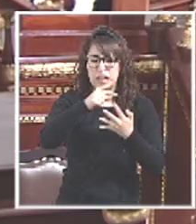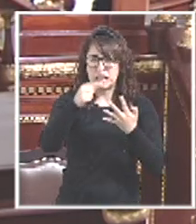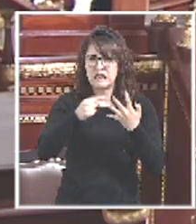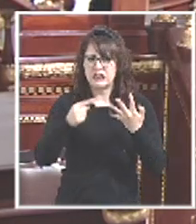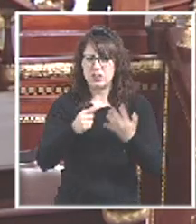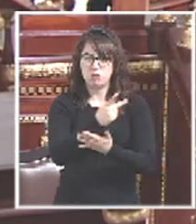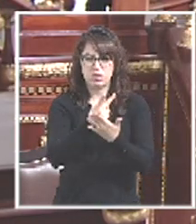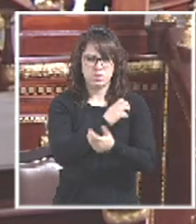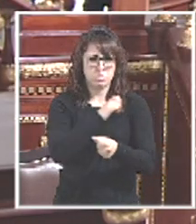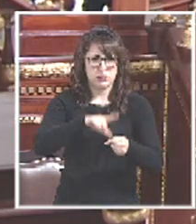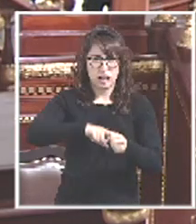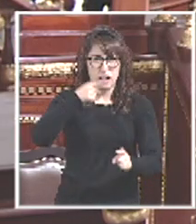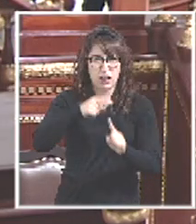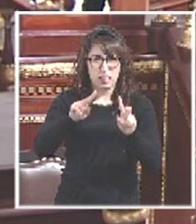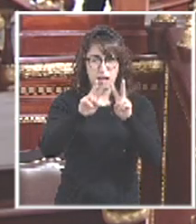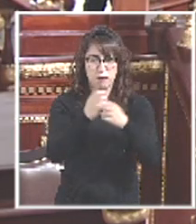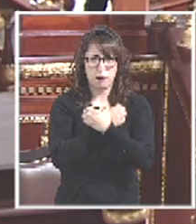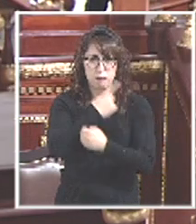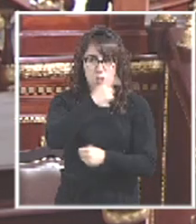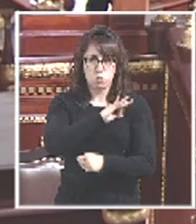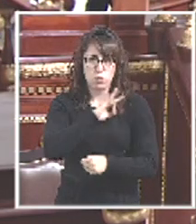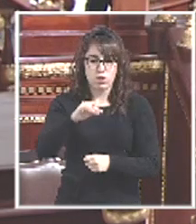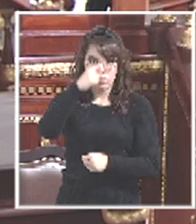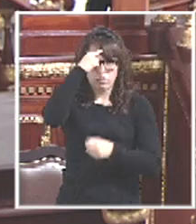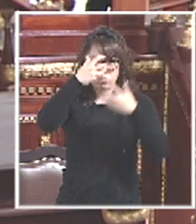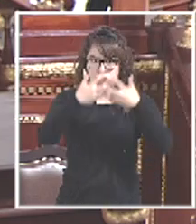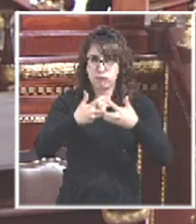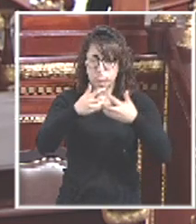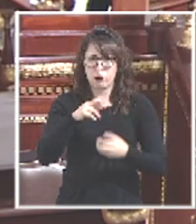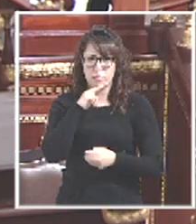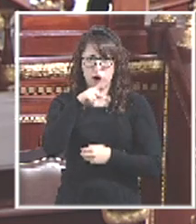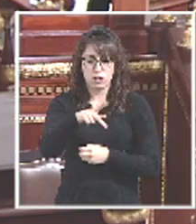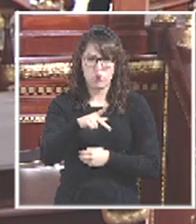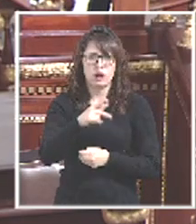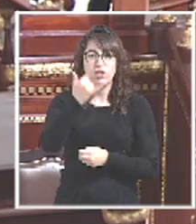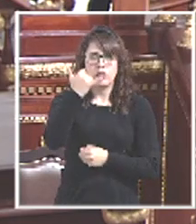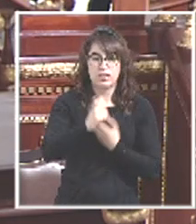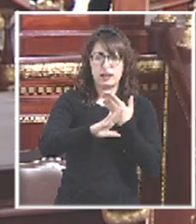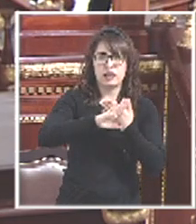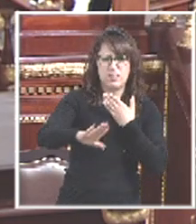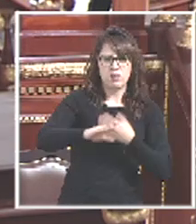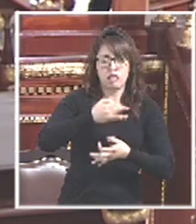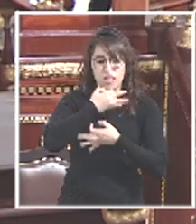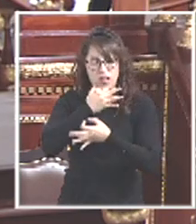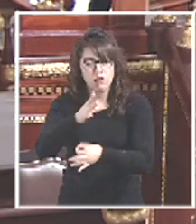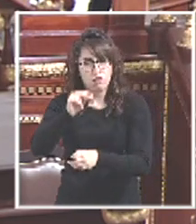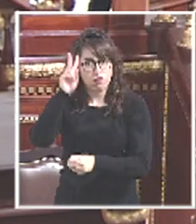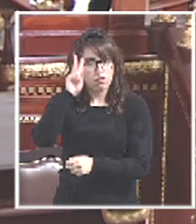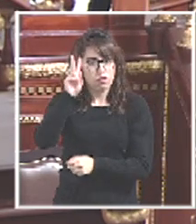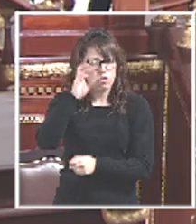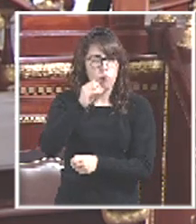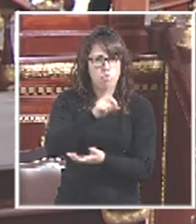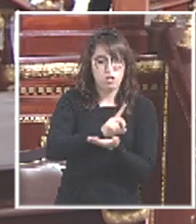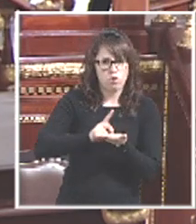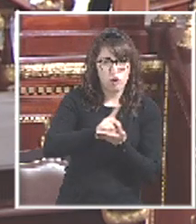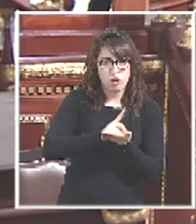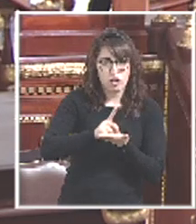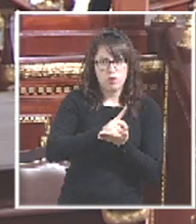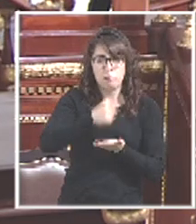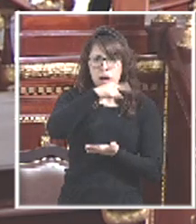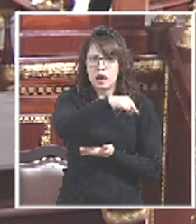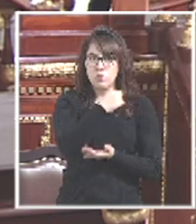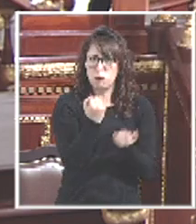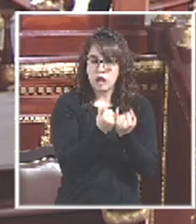en materia de educación para la salud mental, combatir las adicciones y educación socioemocional que permitan a los niños, niñas